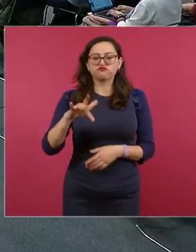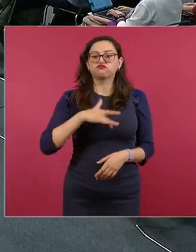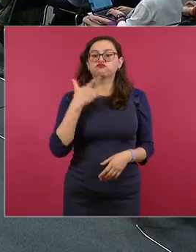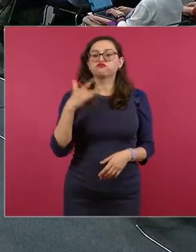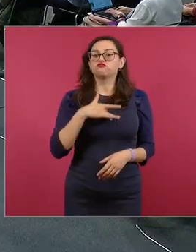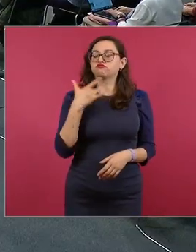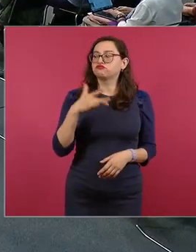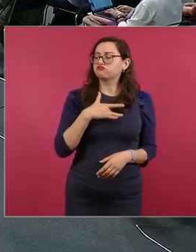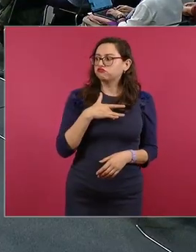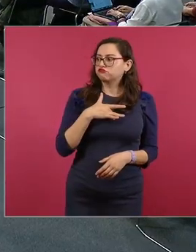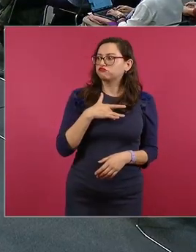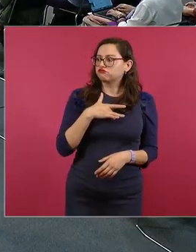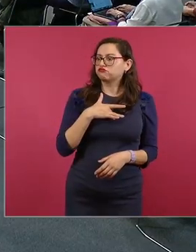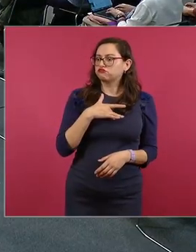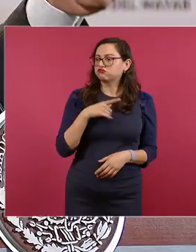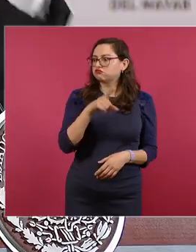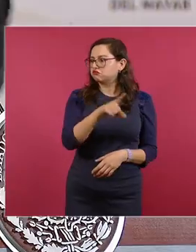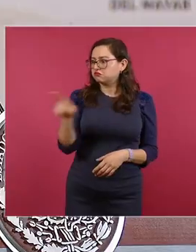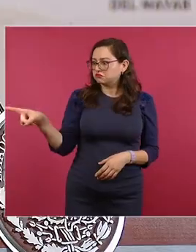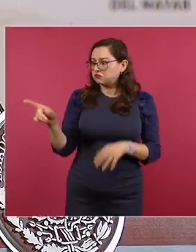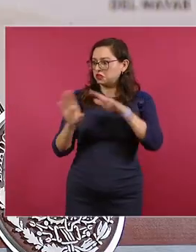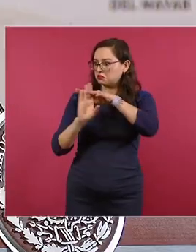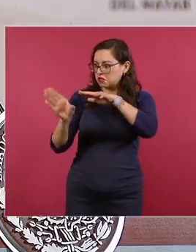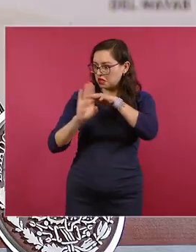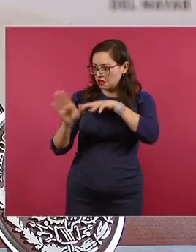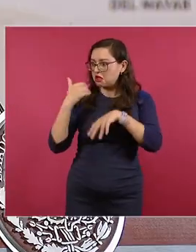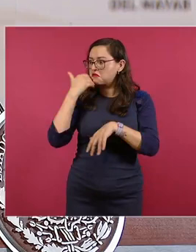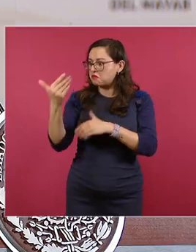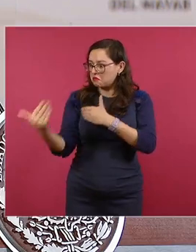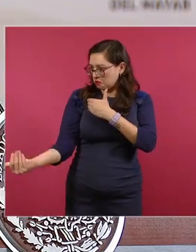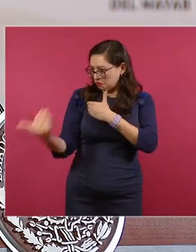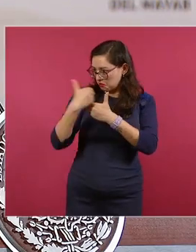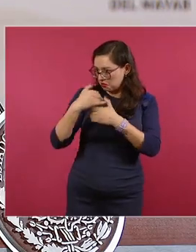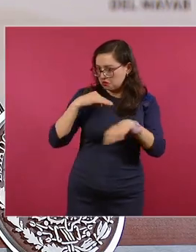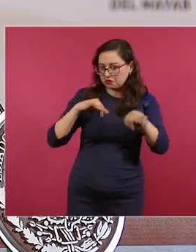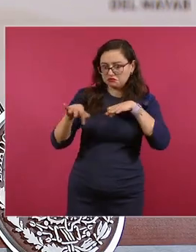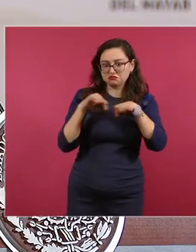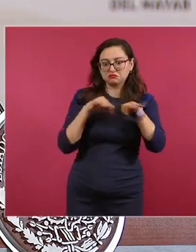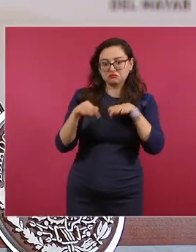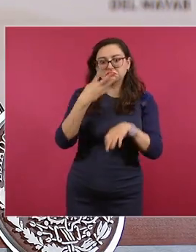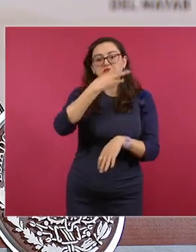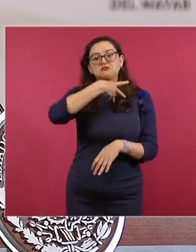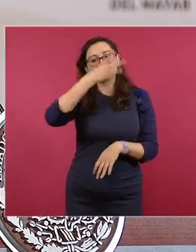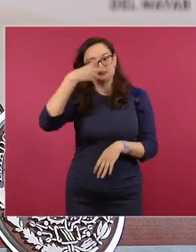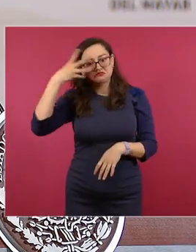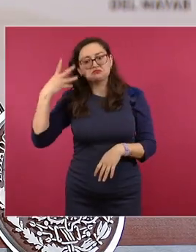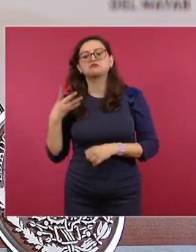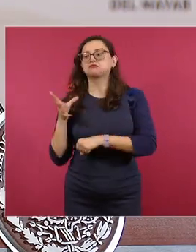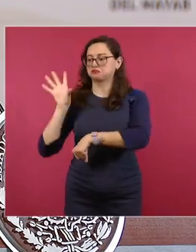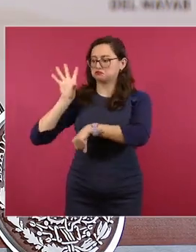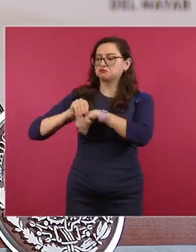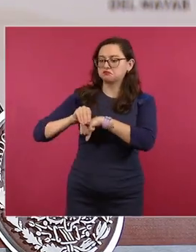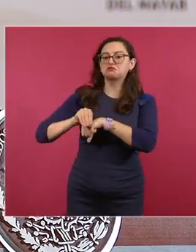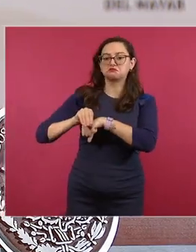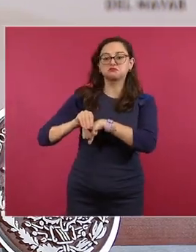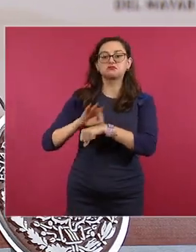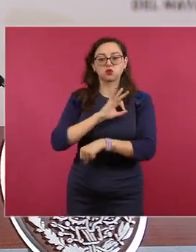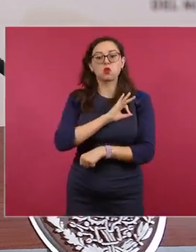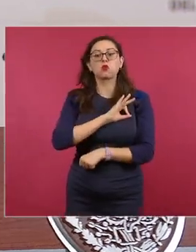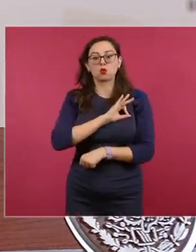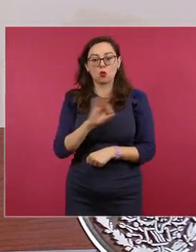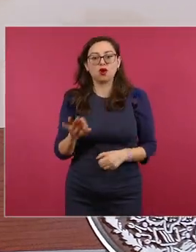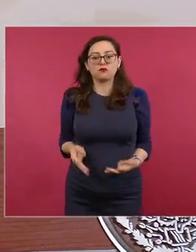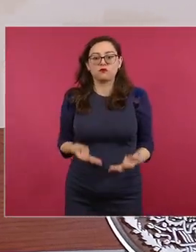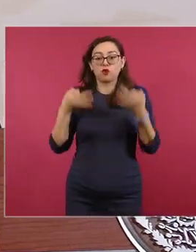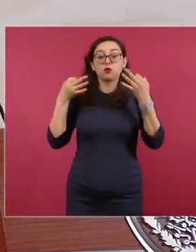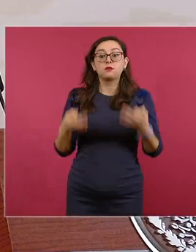para que los que quieran llegar a Estados Unidos tengan una manera